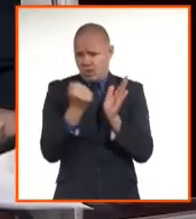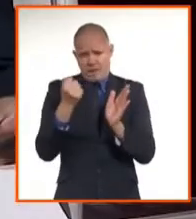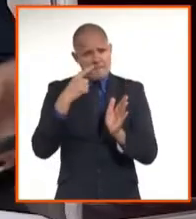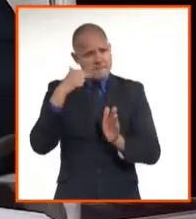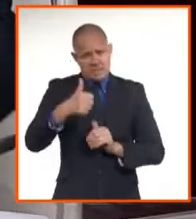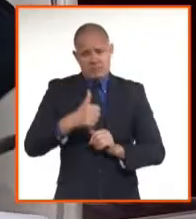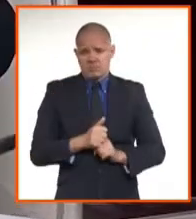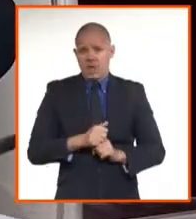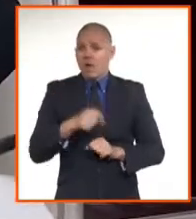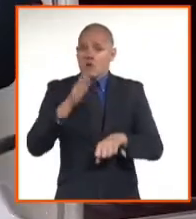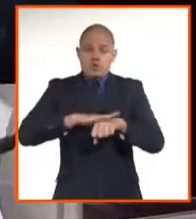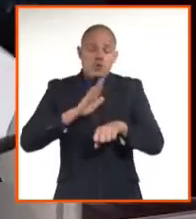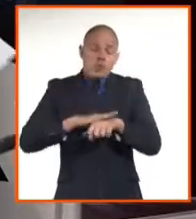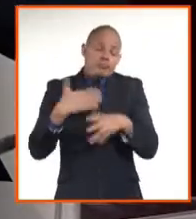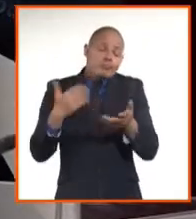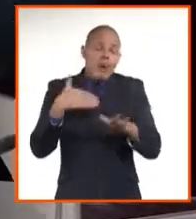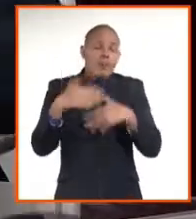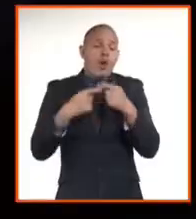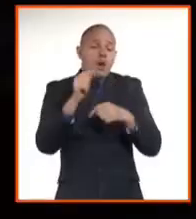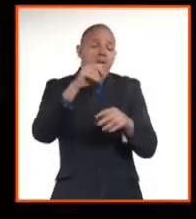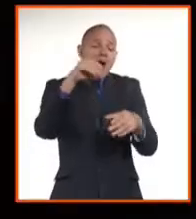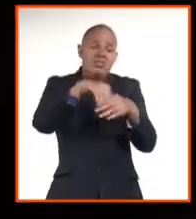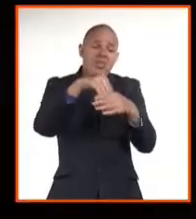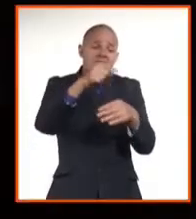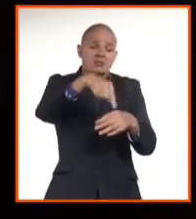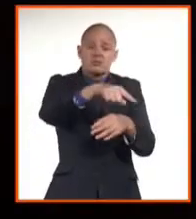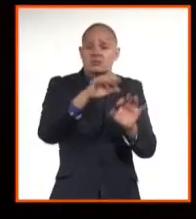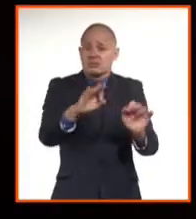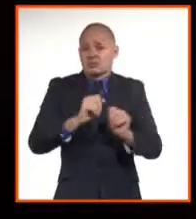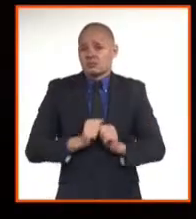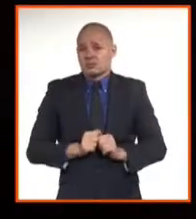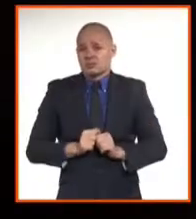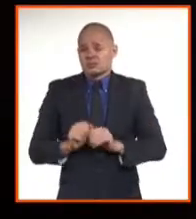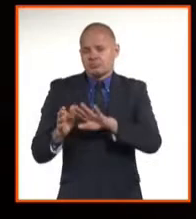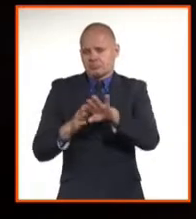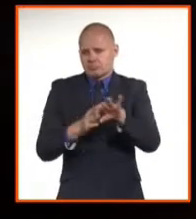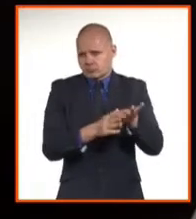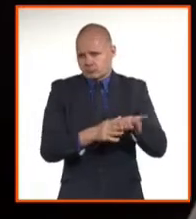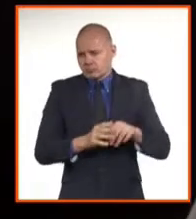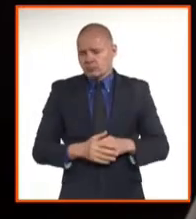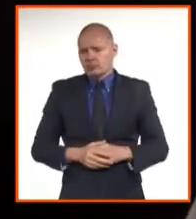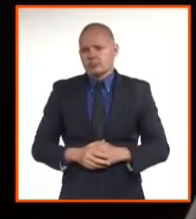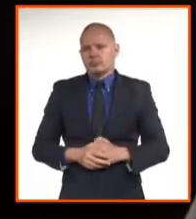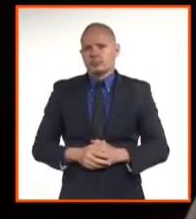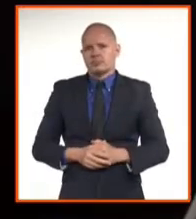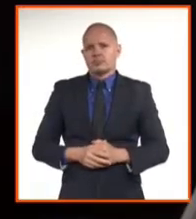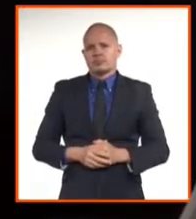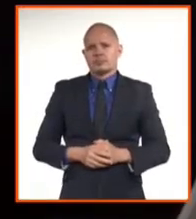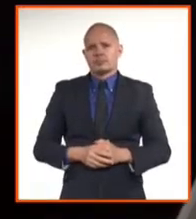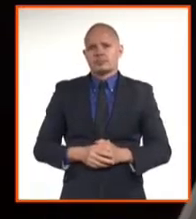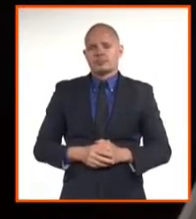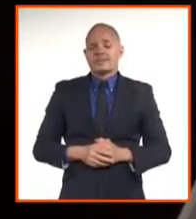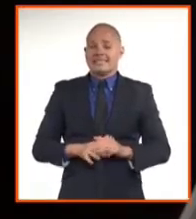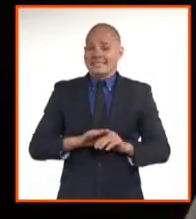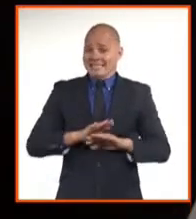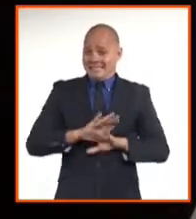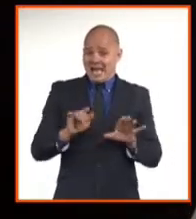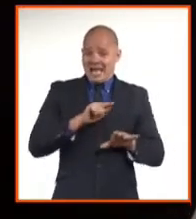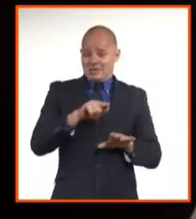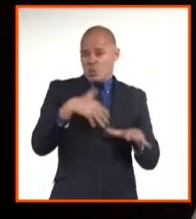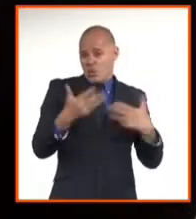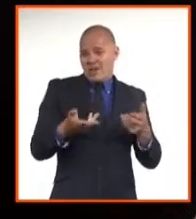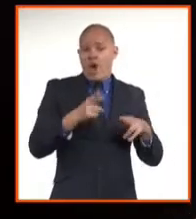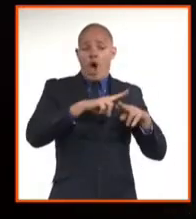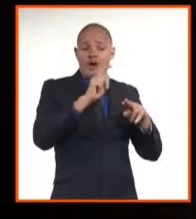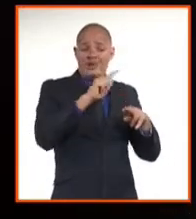falla de esta avería. Edier, ahora nos encontramos también con que la unidad 1 de Felto está fuera